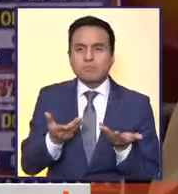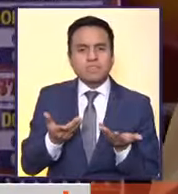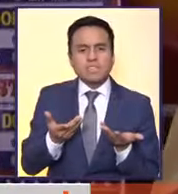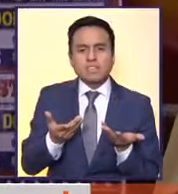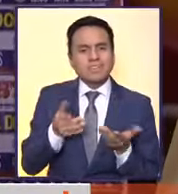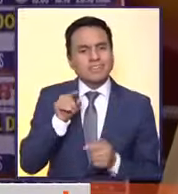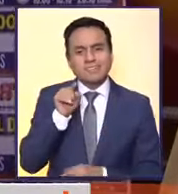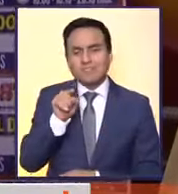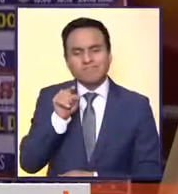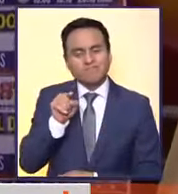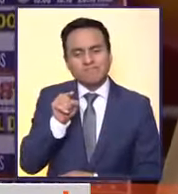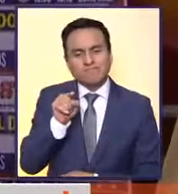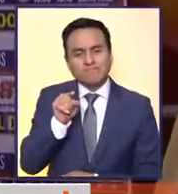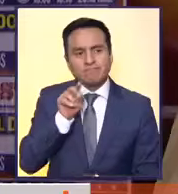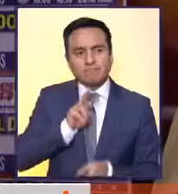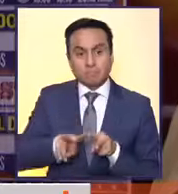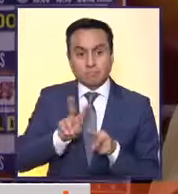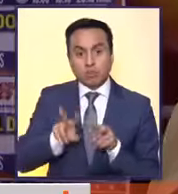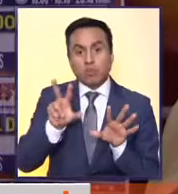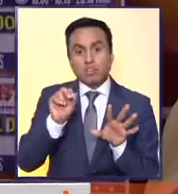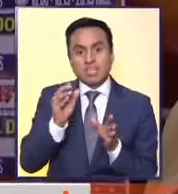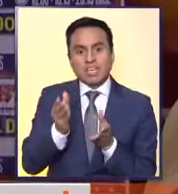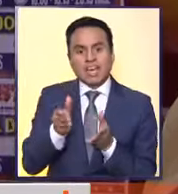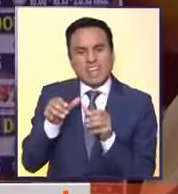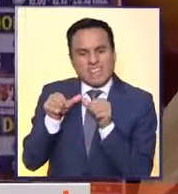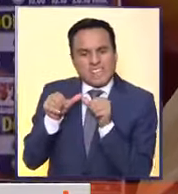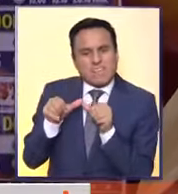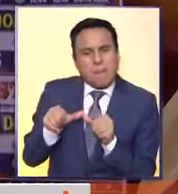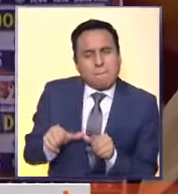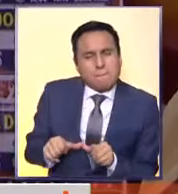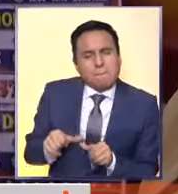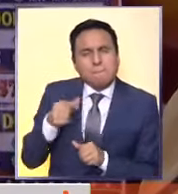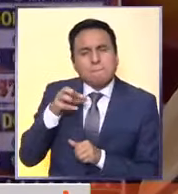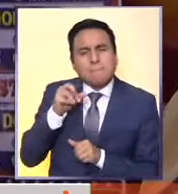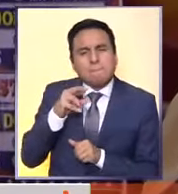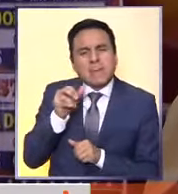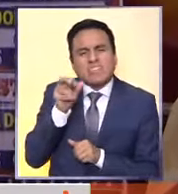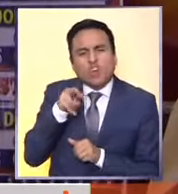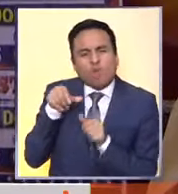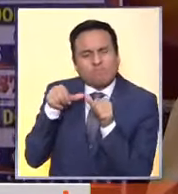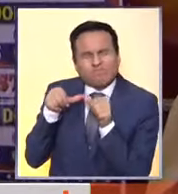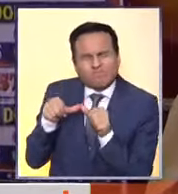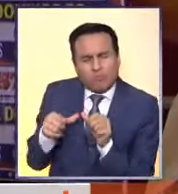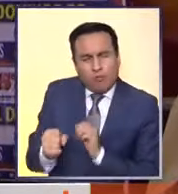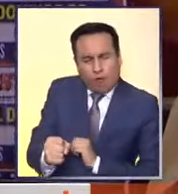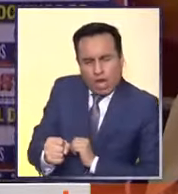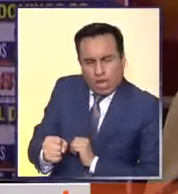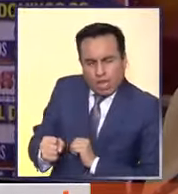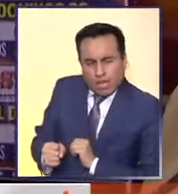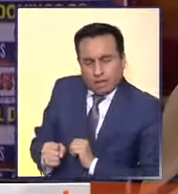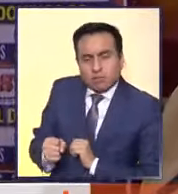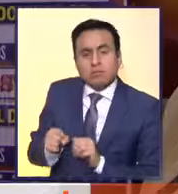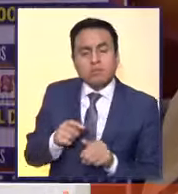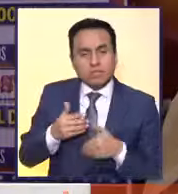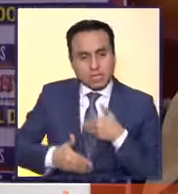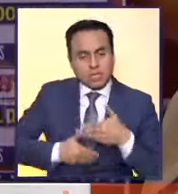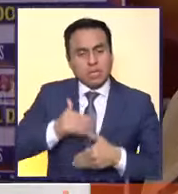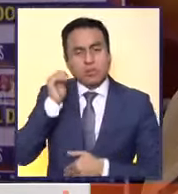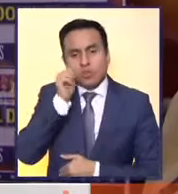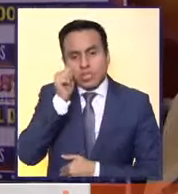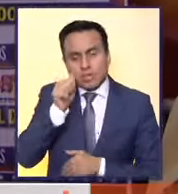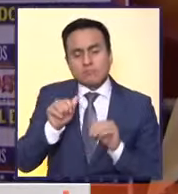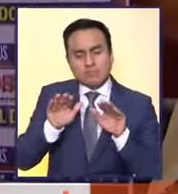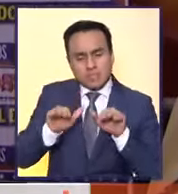esto se hace con 80 libras de presión. Seguí el trámite que hago todos los